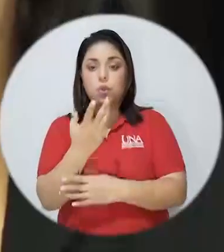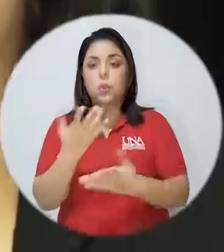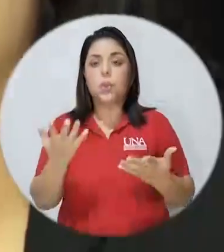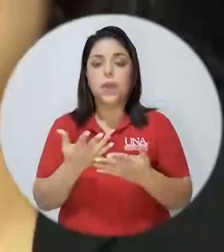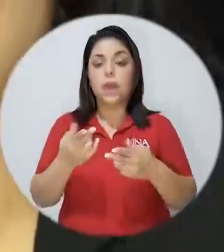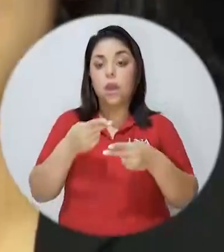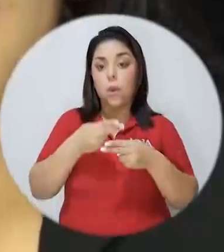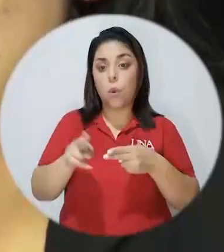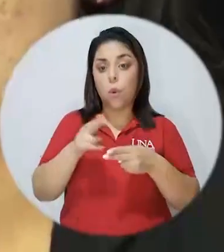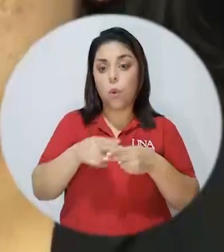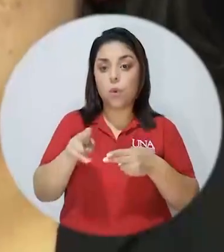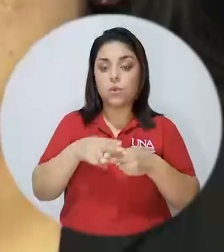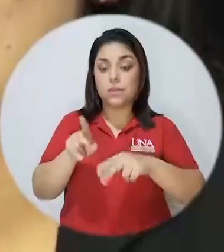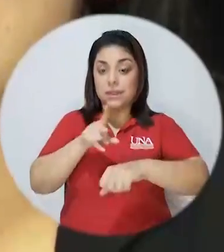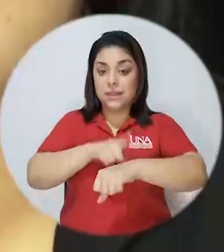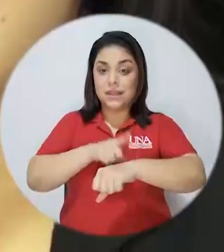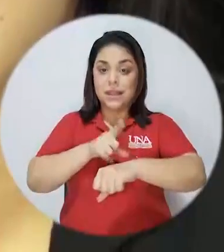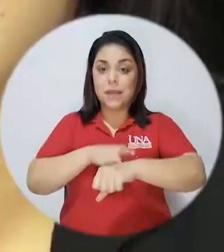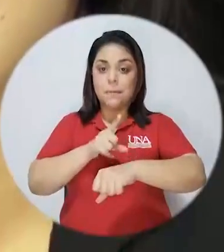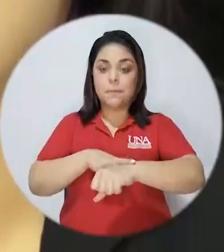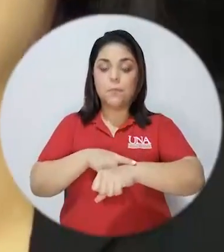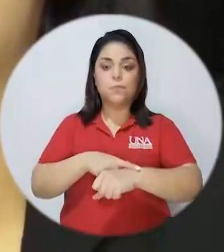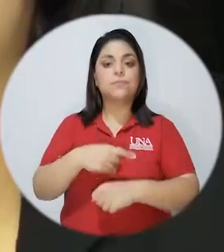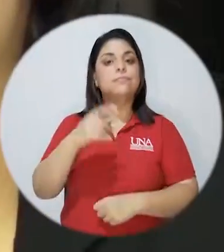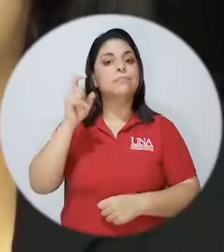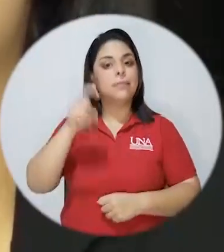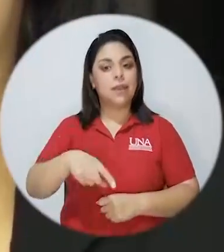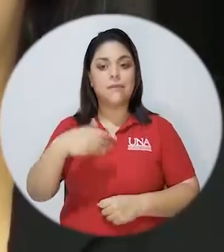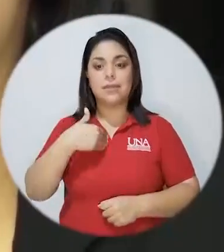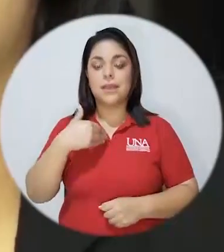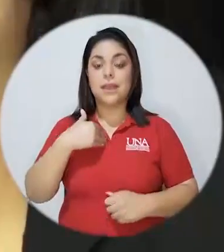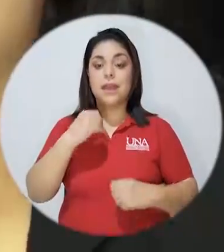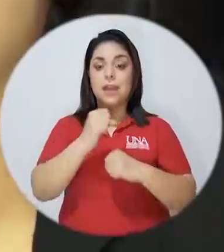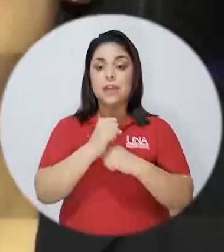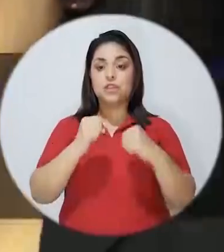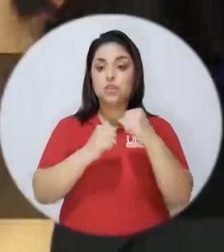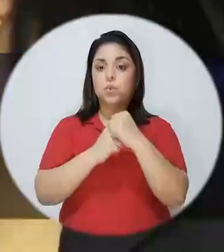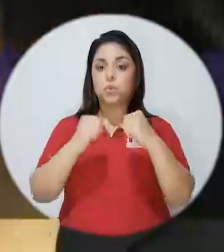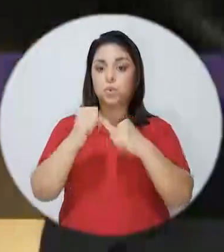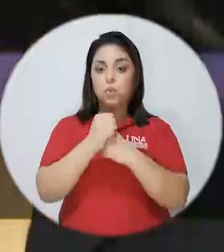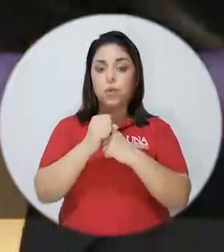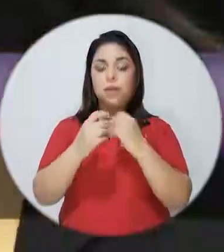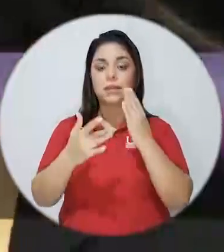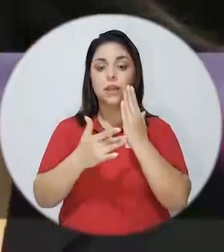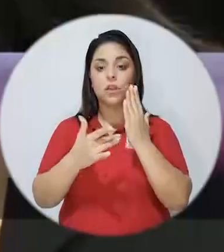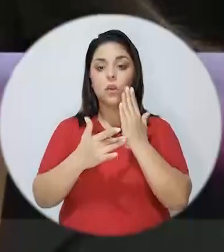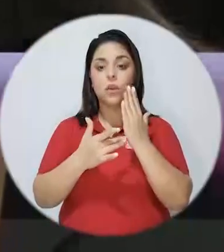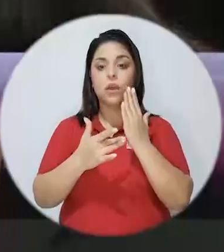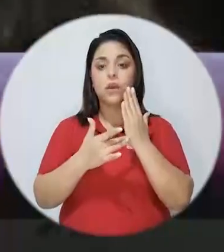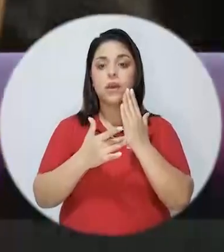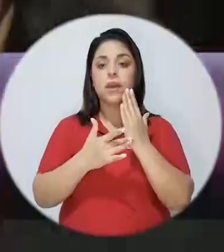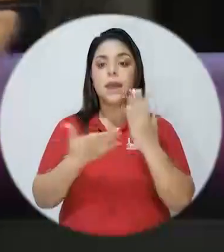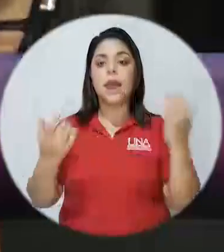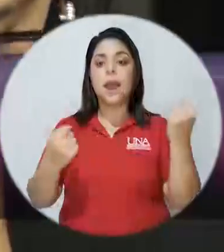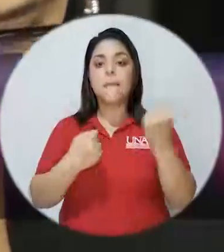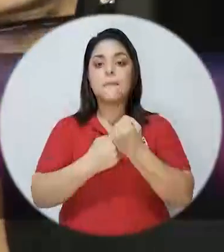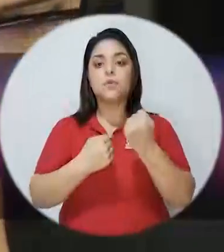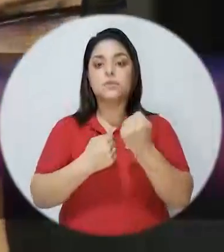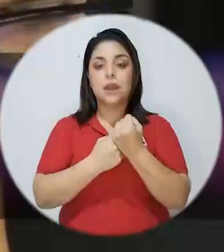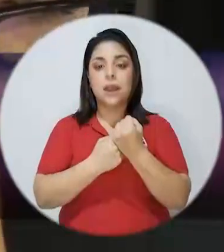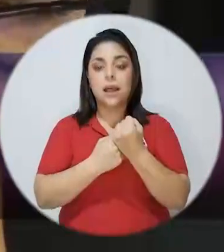corto plazo tenían que tener una estructura tecnológica, una infraestructura tecnológica que apoyara la docencia